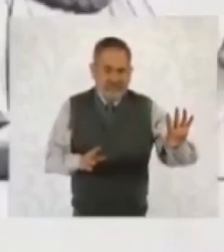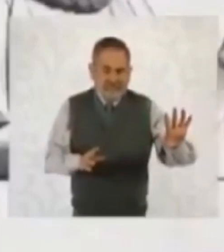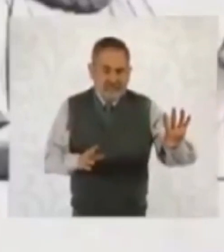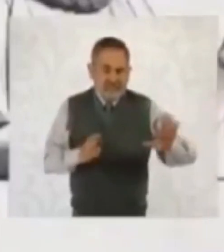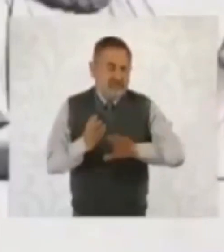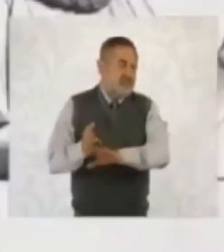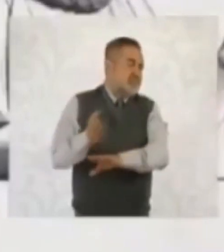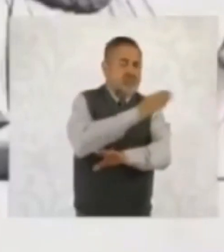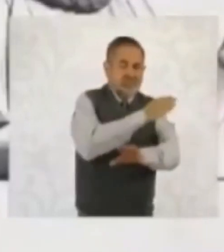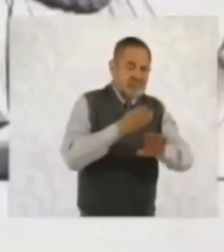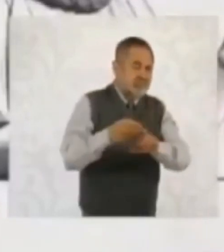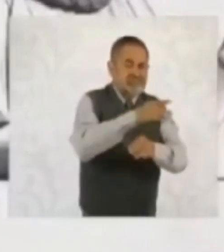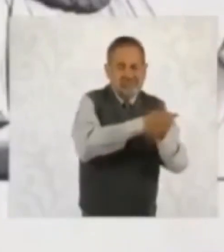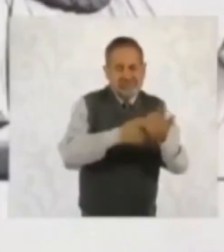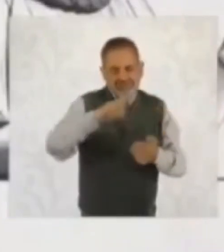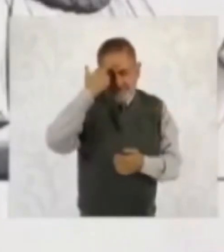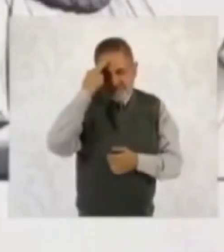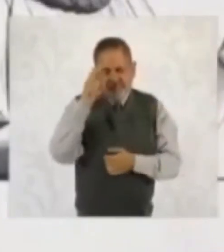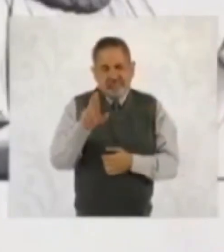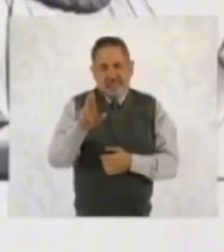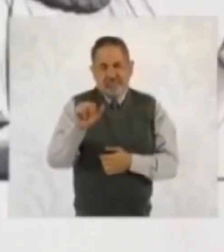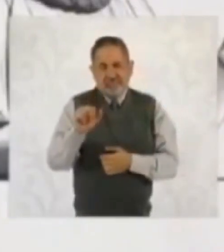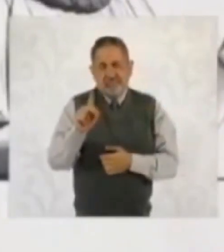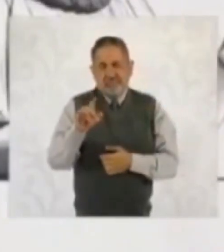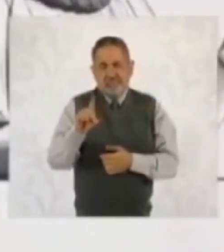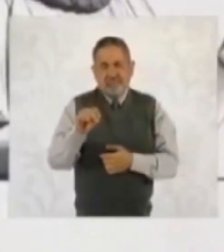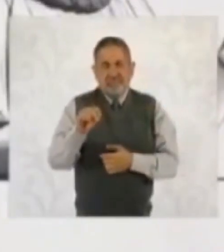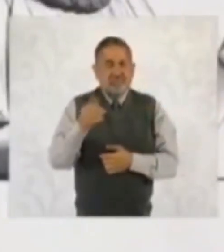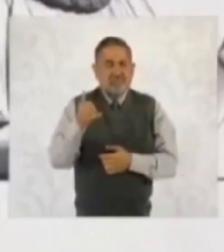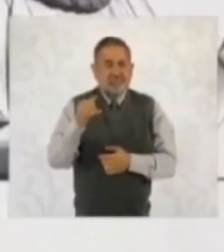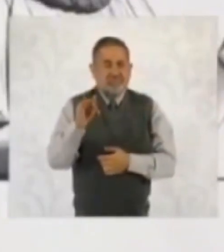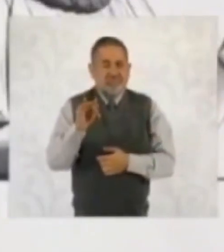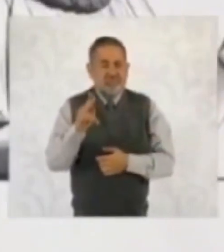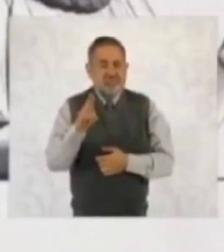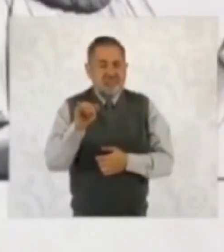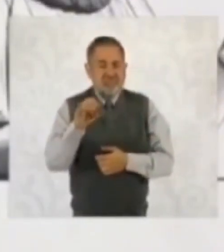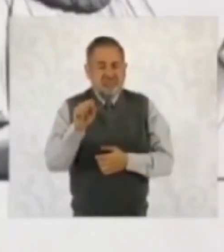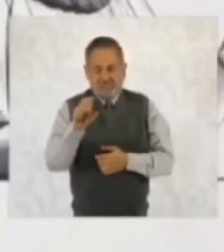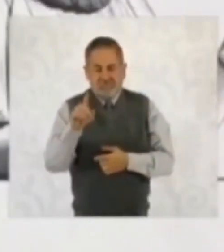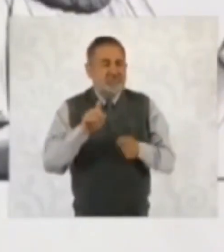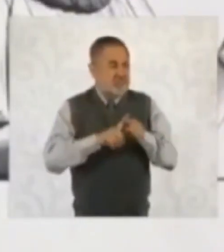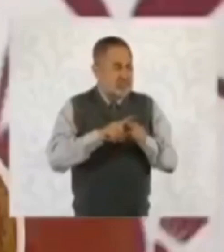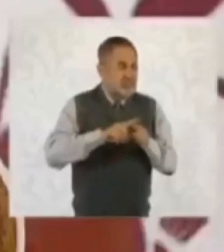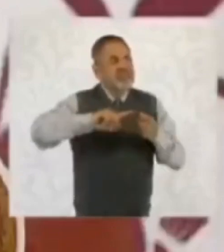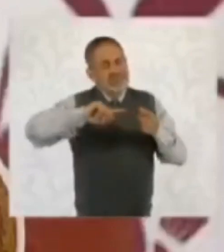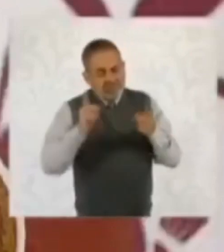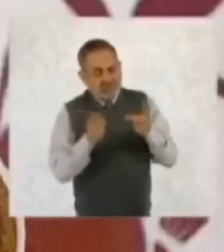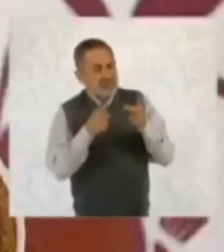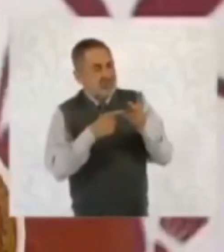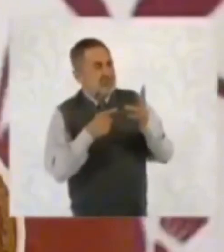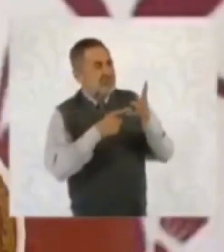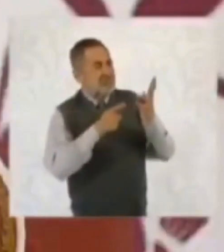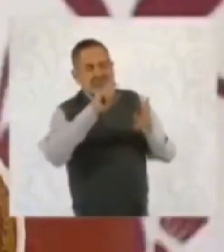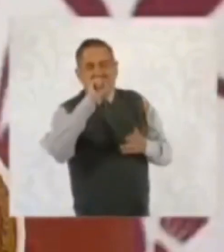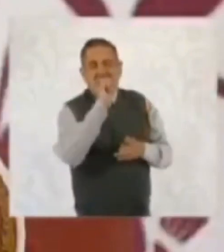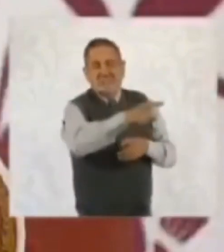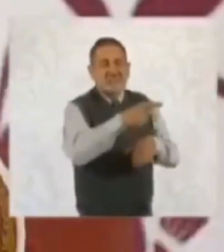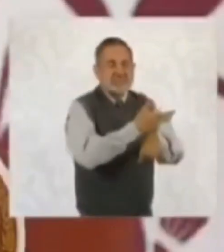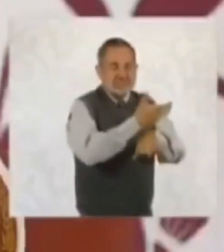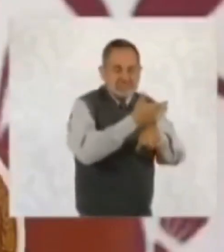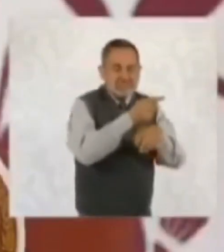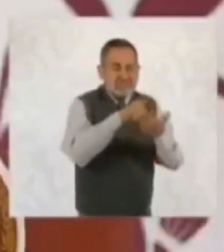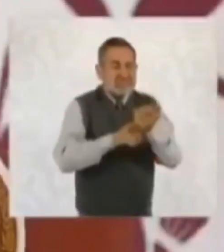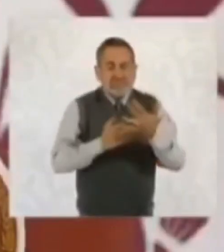están los casos de Rápido y Furioso y muchos otros casos en donde las agencias o los agentes de las agencias de Estados